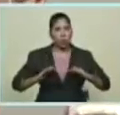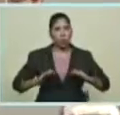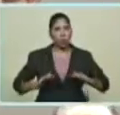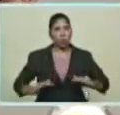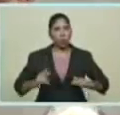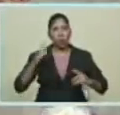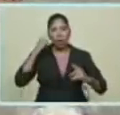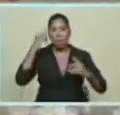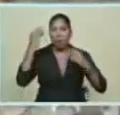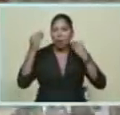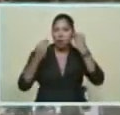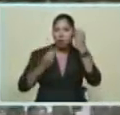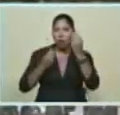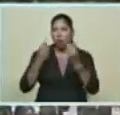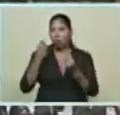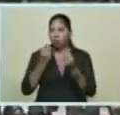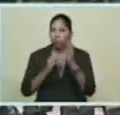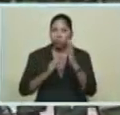procesándolas, superándolas,